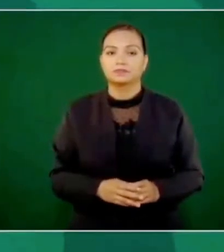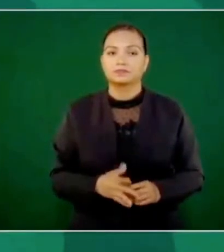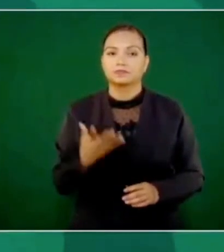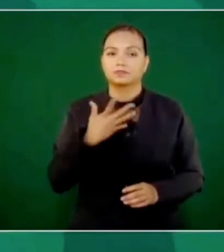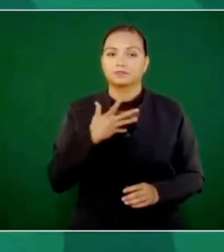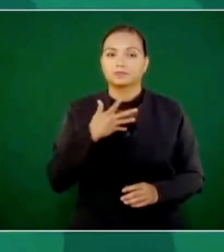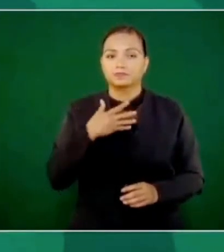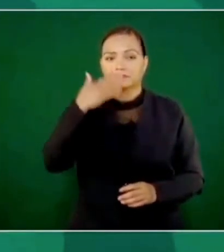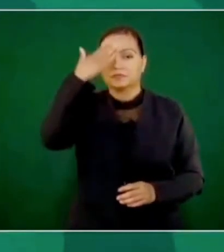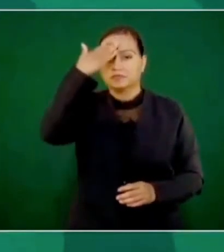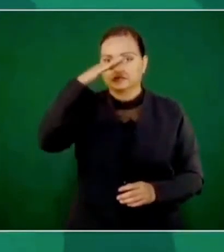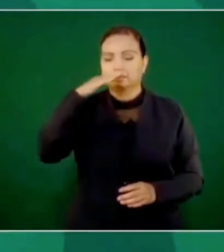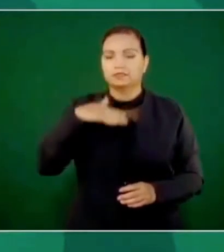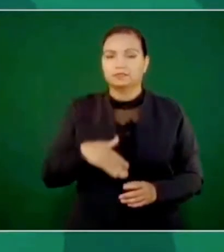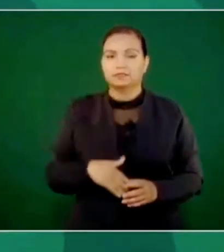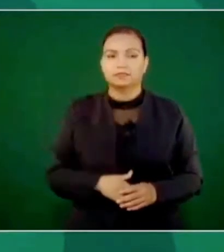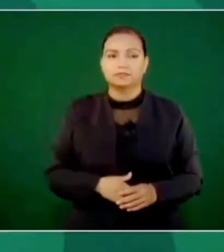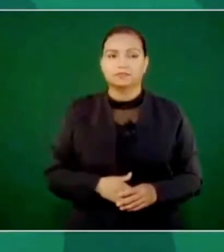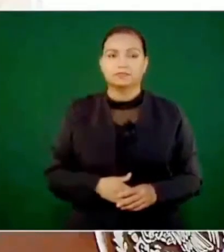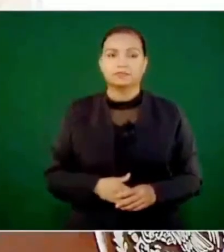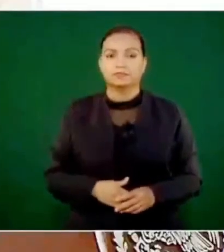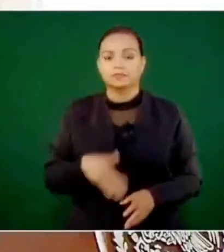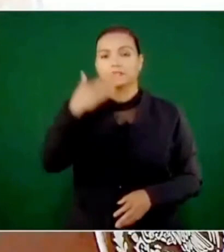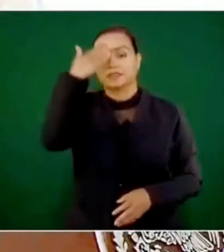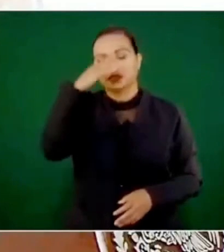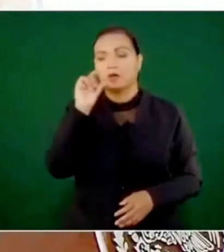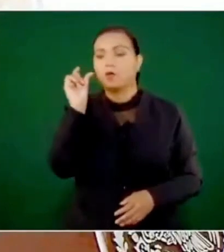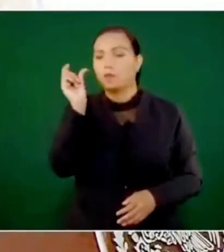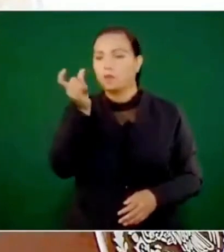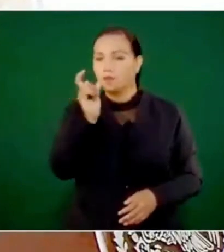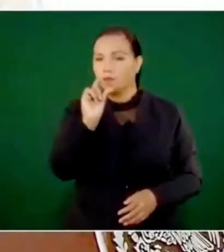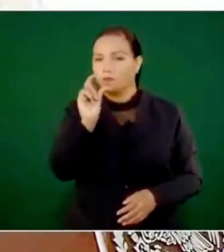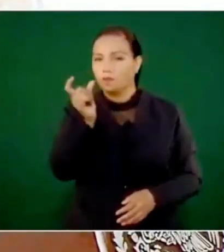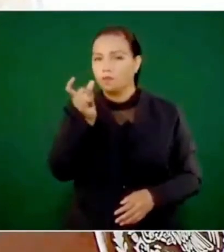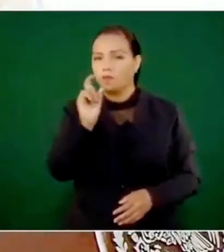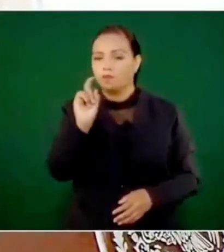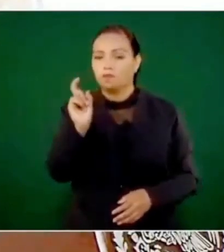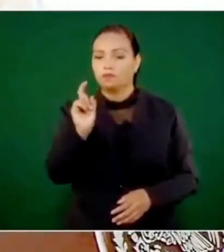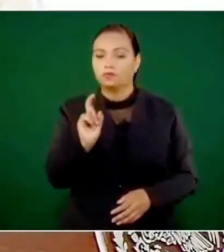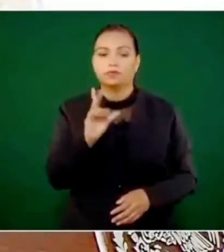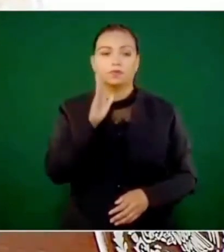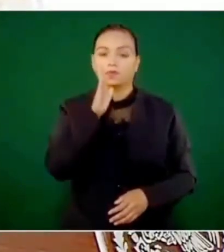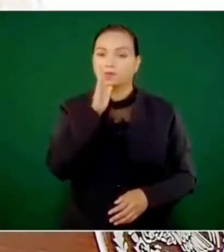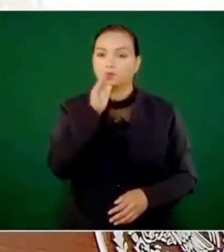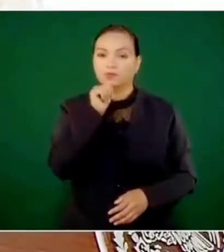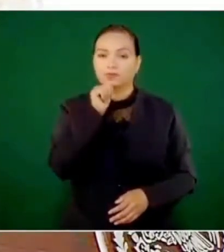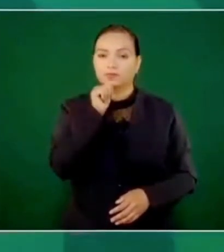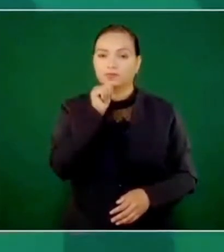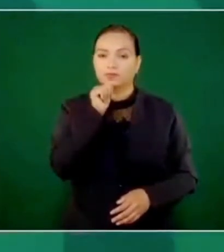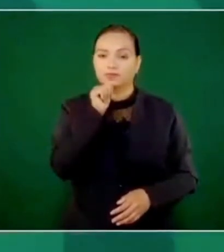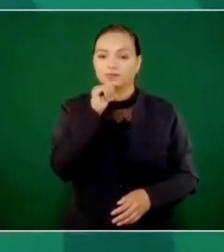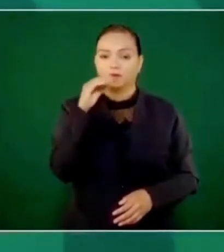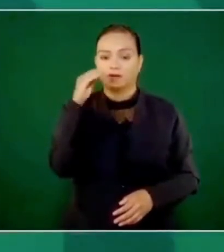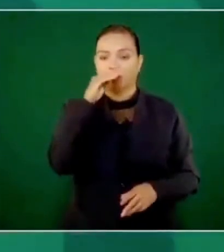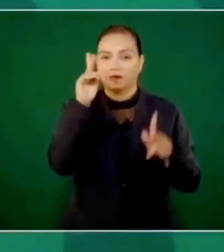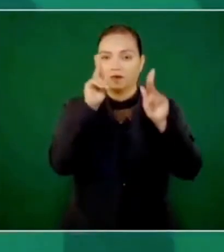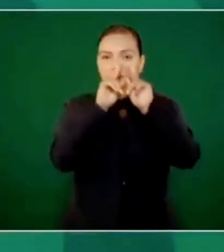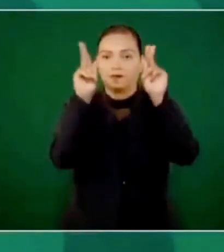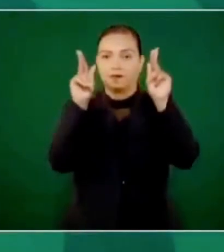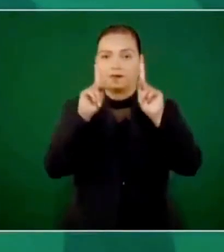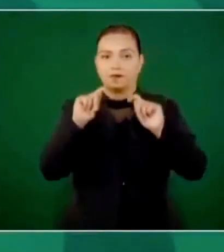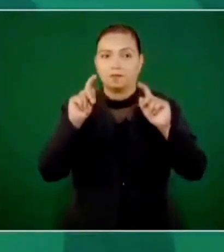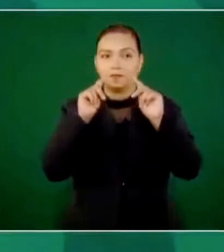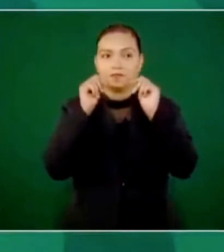tener presente. ¿Saben cuándo no se puede garantizar la paz y la tranquilidad?